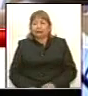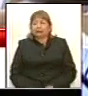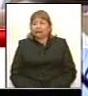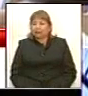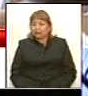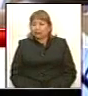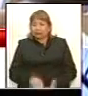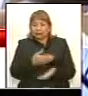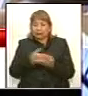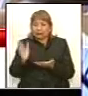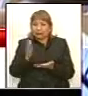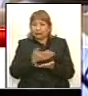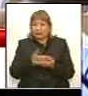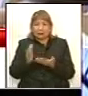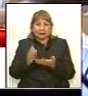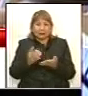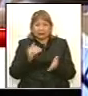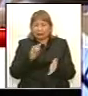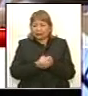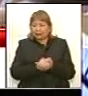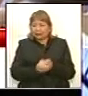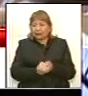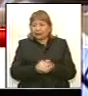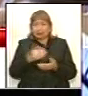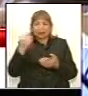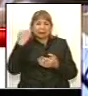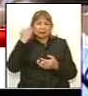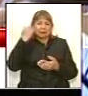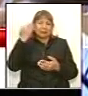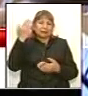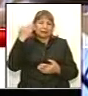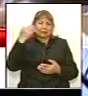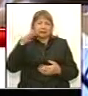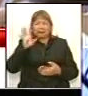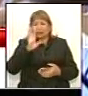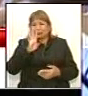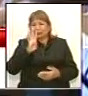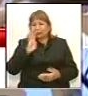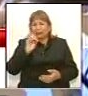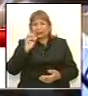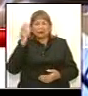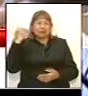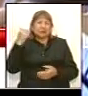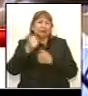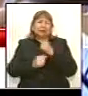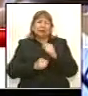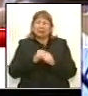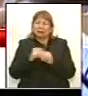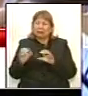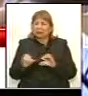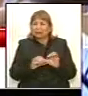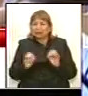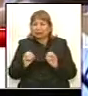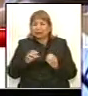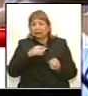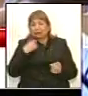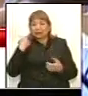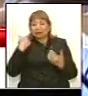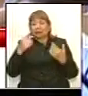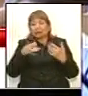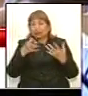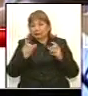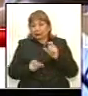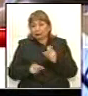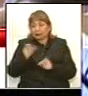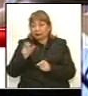Hay que votarlas, porque eso que son patrimonio nacional, 40, cuchumil hay, pero no hacen nada, va a matar gente.